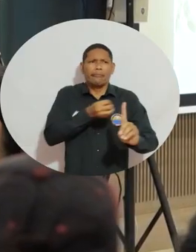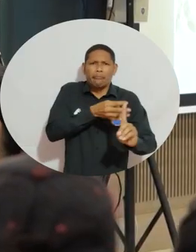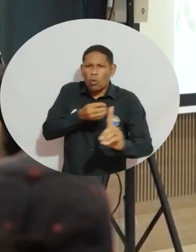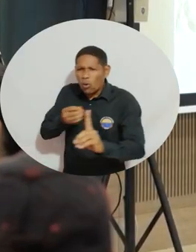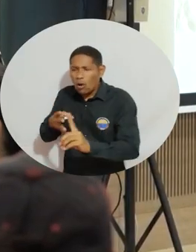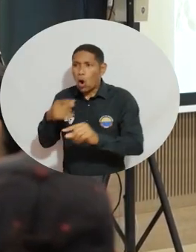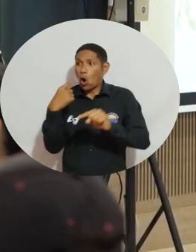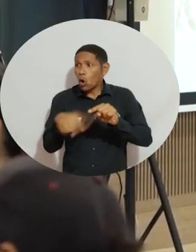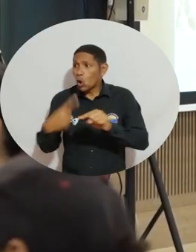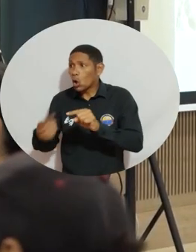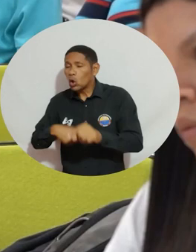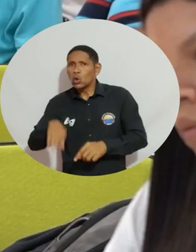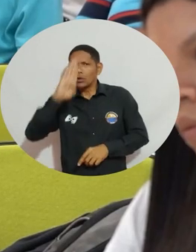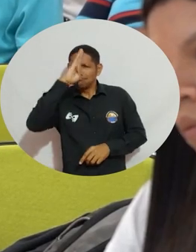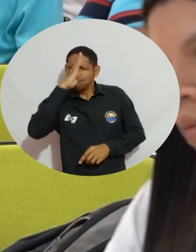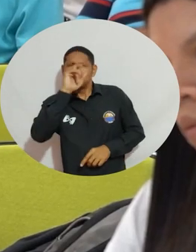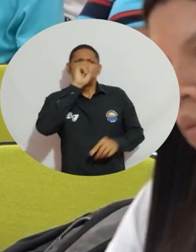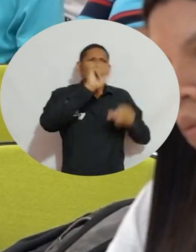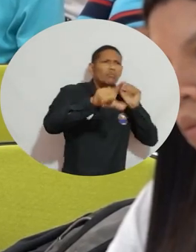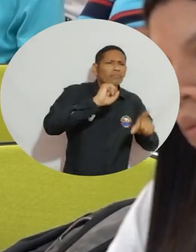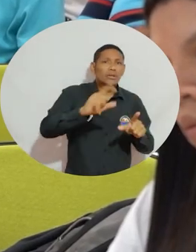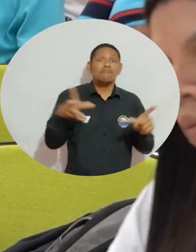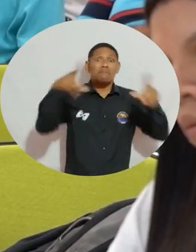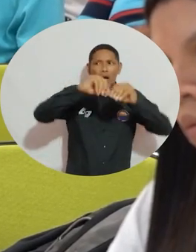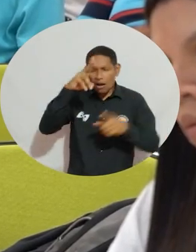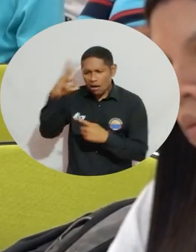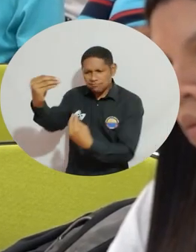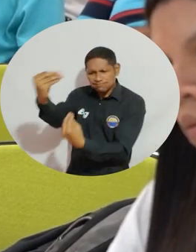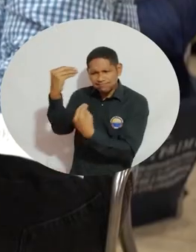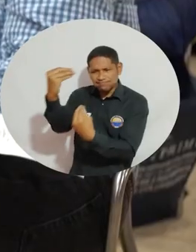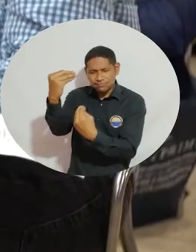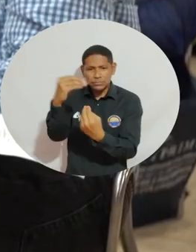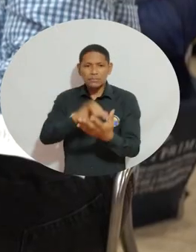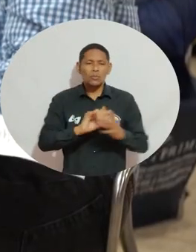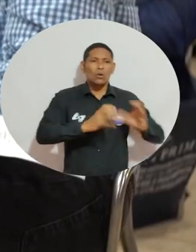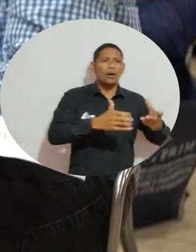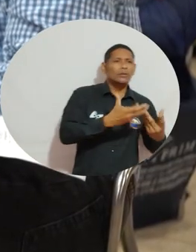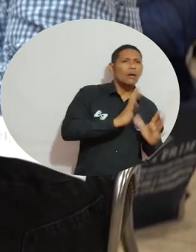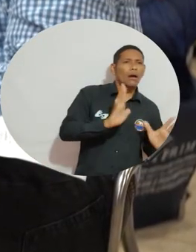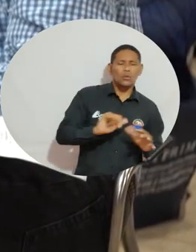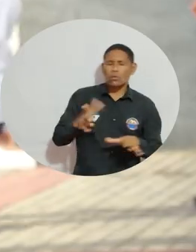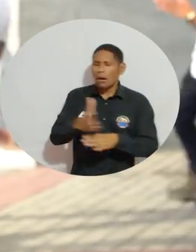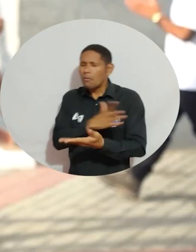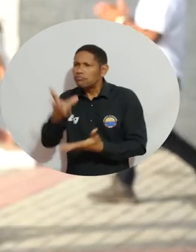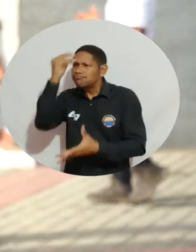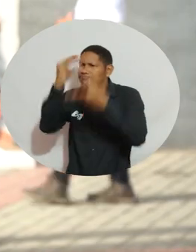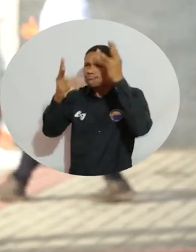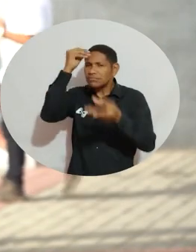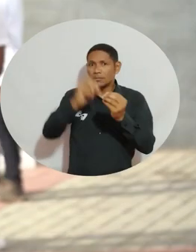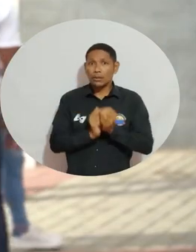unas ponencias en las cuales podamos preguntar, recibir de pronto una formación más allá de solo lo que vivimos en las aulas. Me pareció